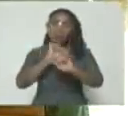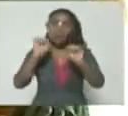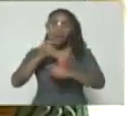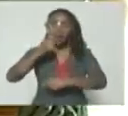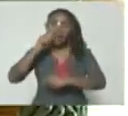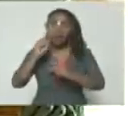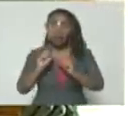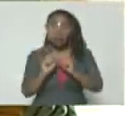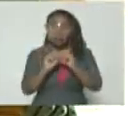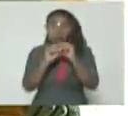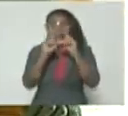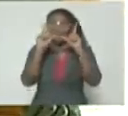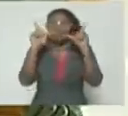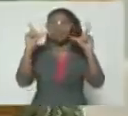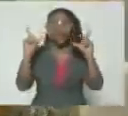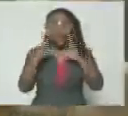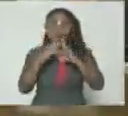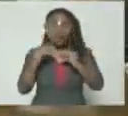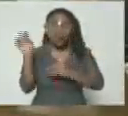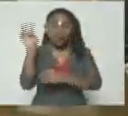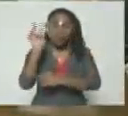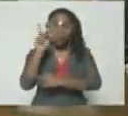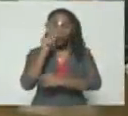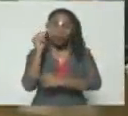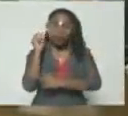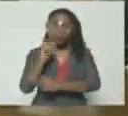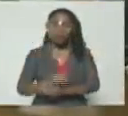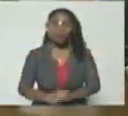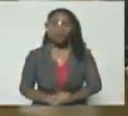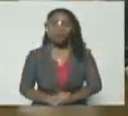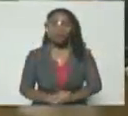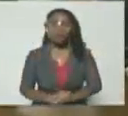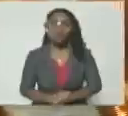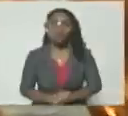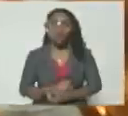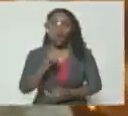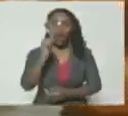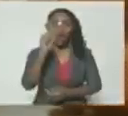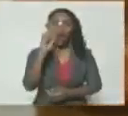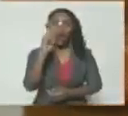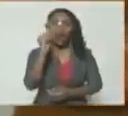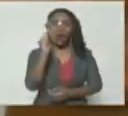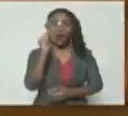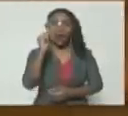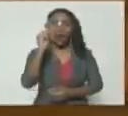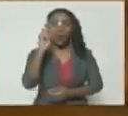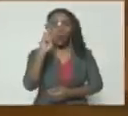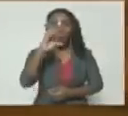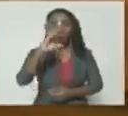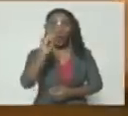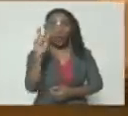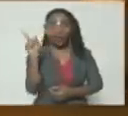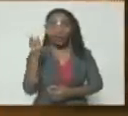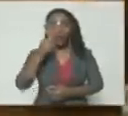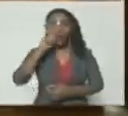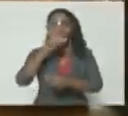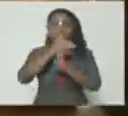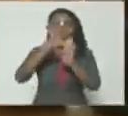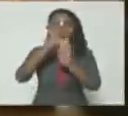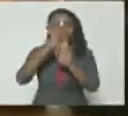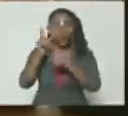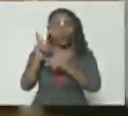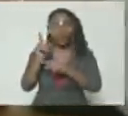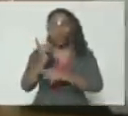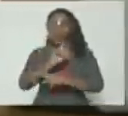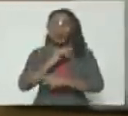nos despierta a todos los venezolanos. Arauca es un café intermedio, el cual es como para el que no